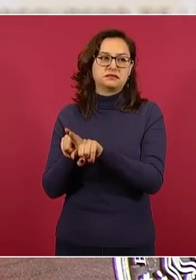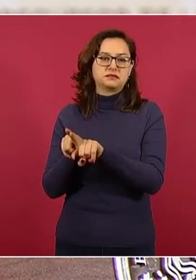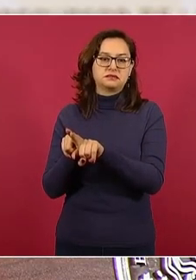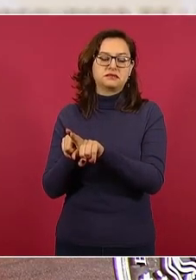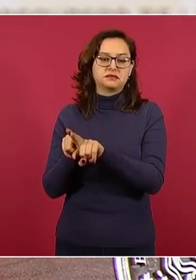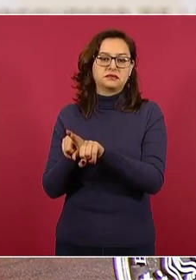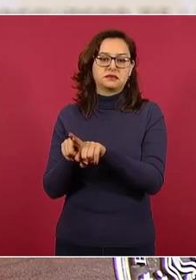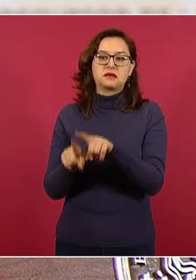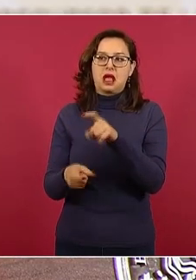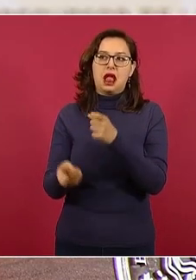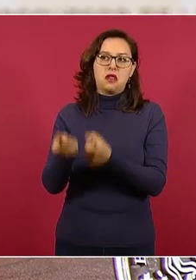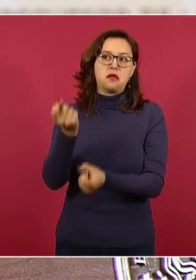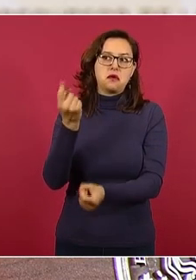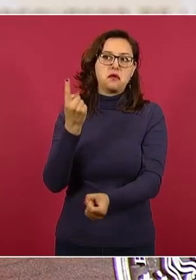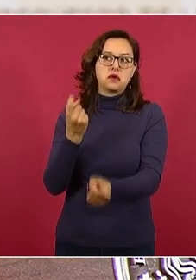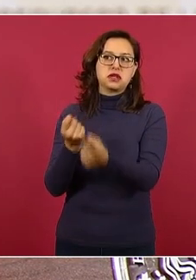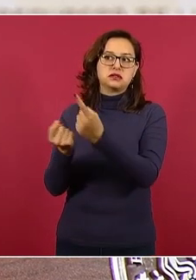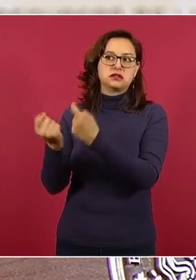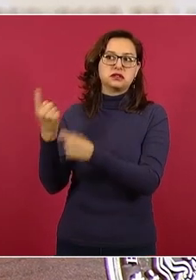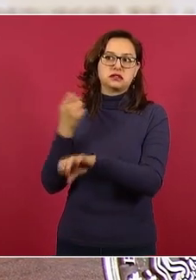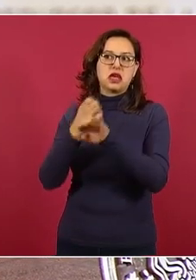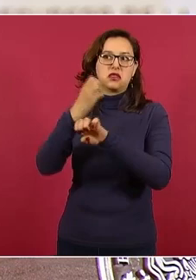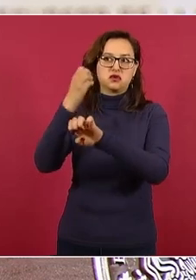algunas entidades